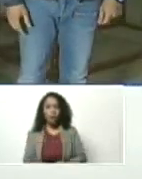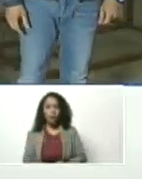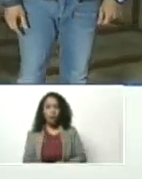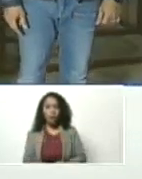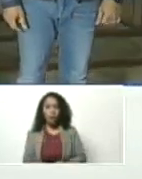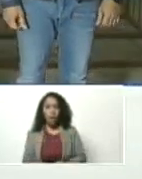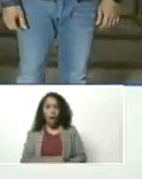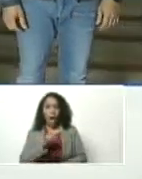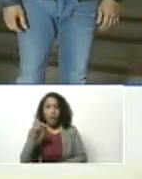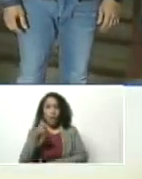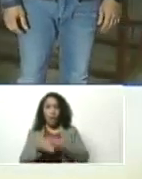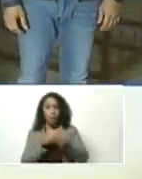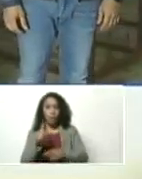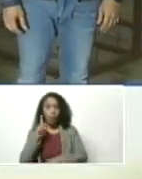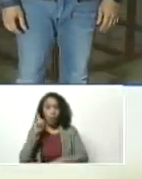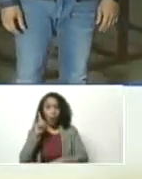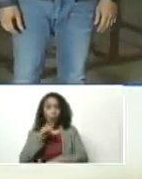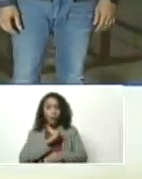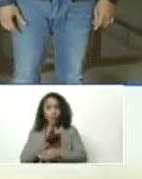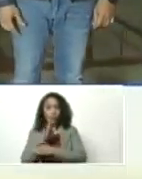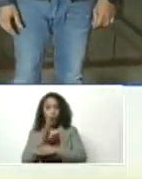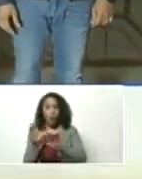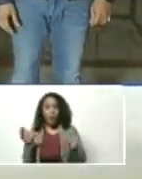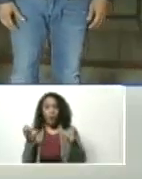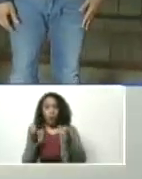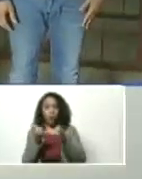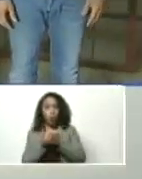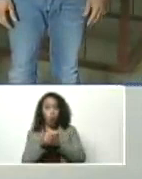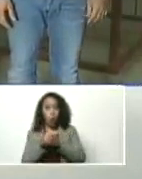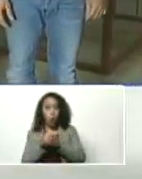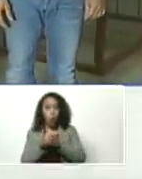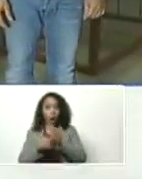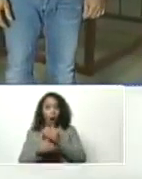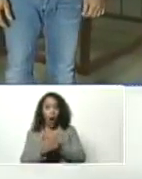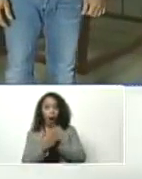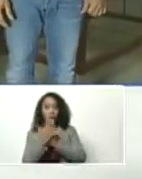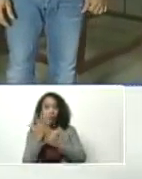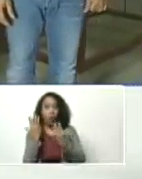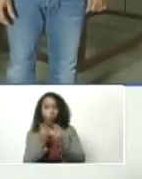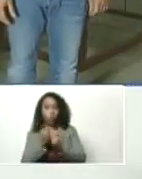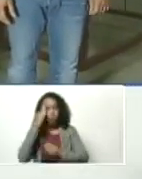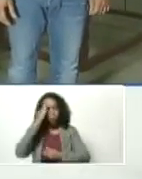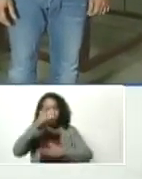Allá hicimos una vez una cumbre del ALBA con el comandante Hugo Chávez.